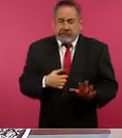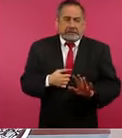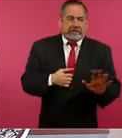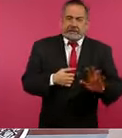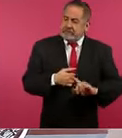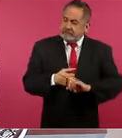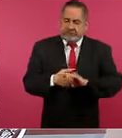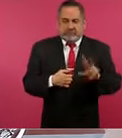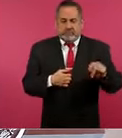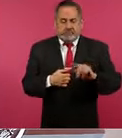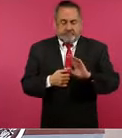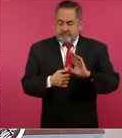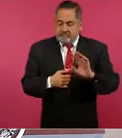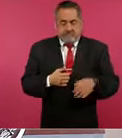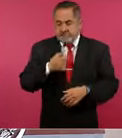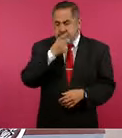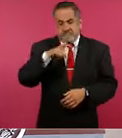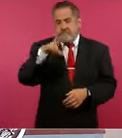Y ahí se